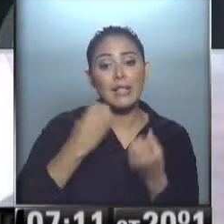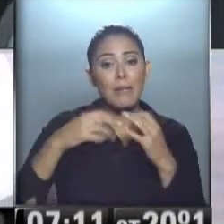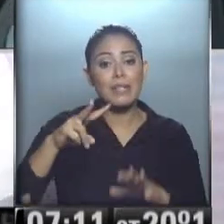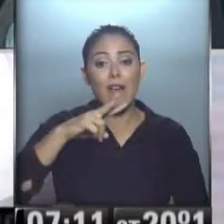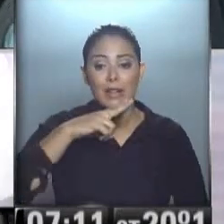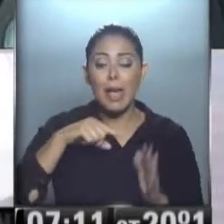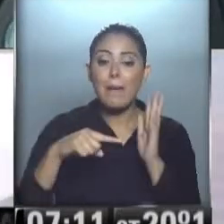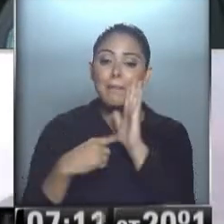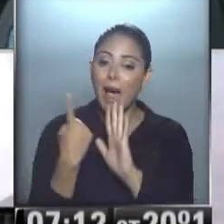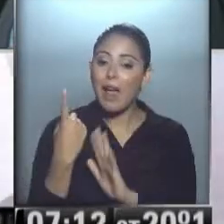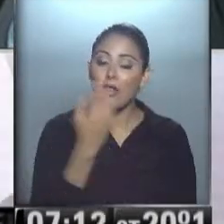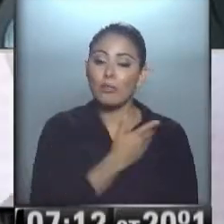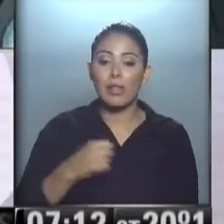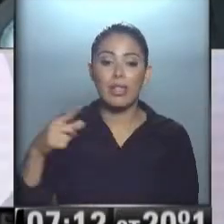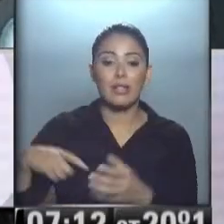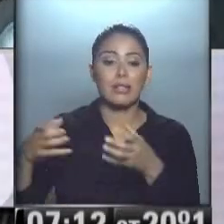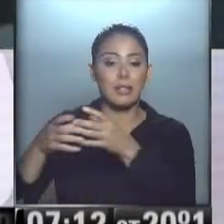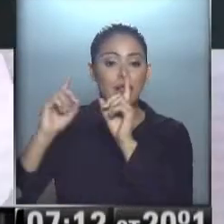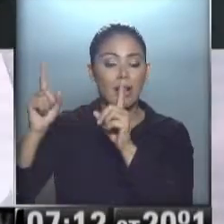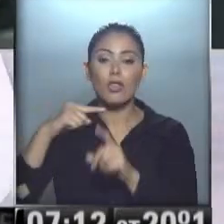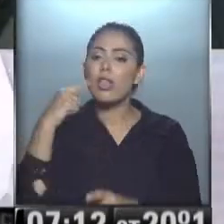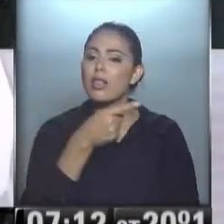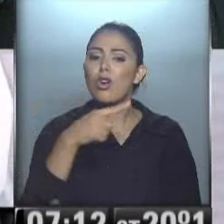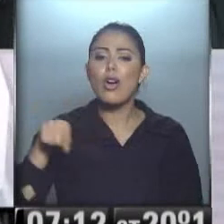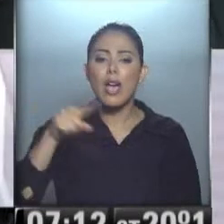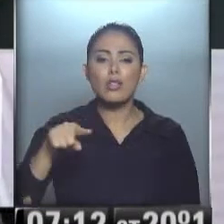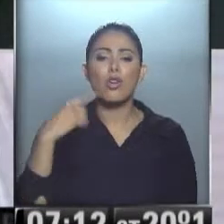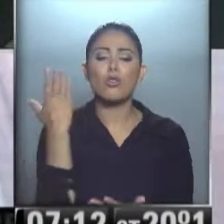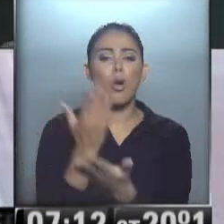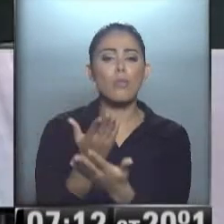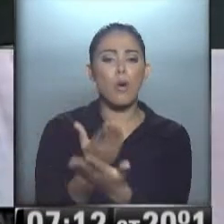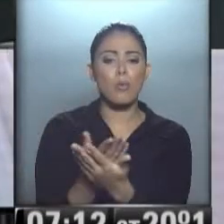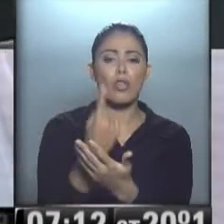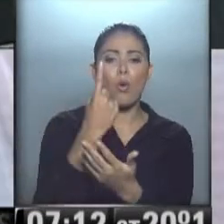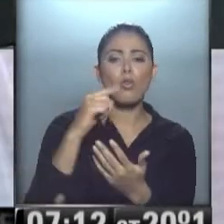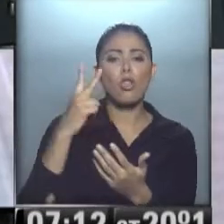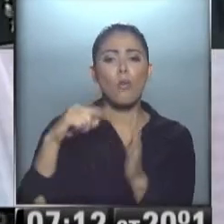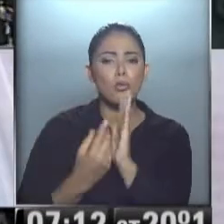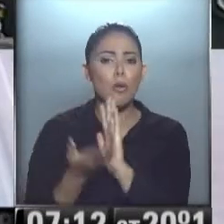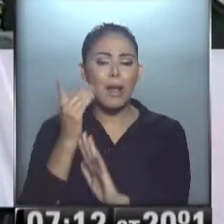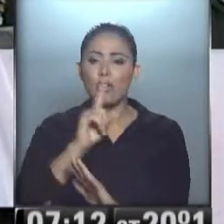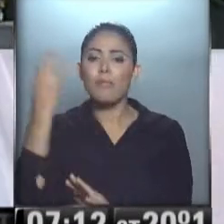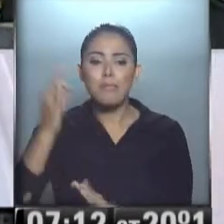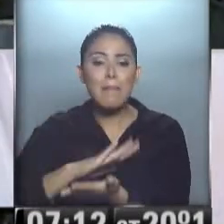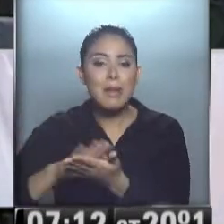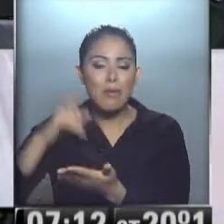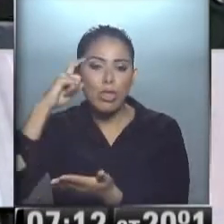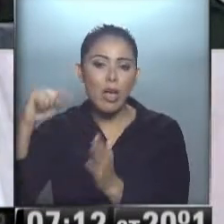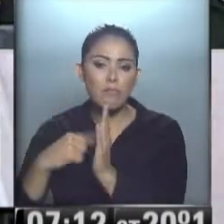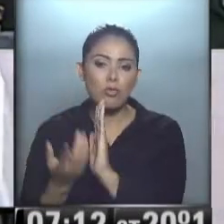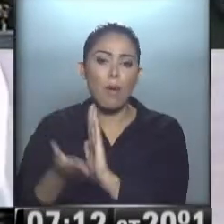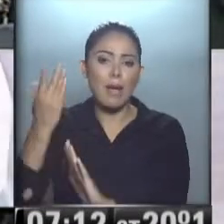pero para él fue contundente sus declaraciones no esperamos una propuesta de uno o dos puntos como mínimo diez puntos